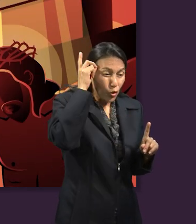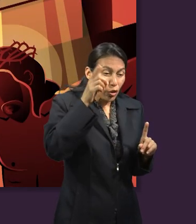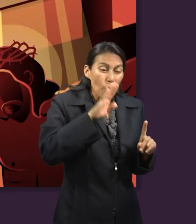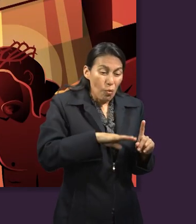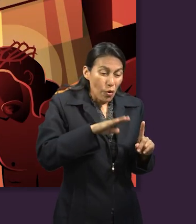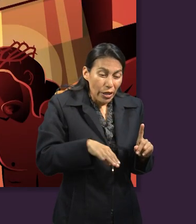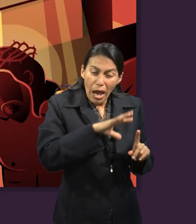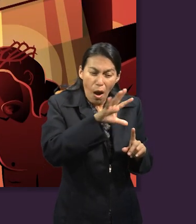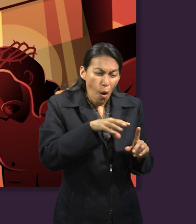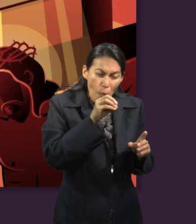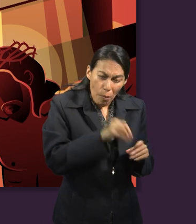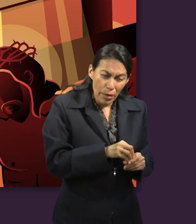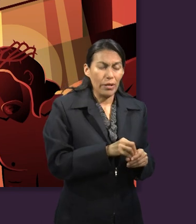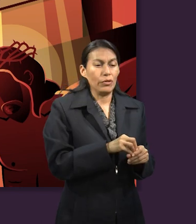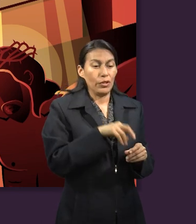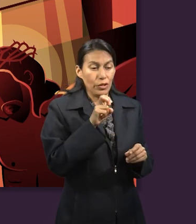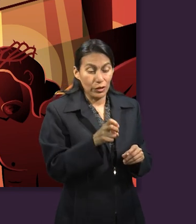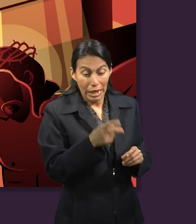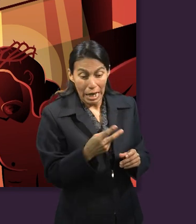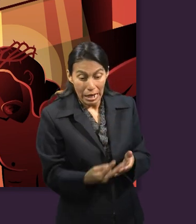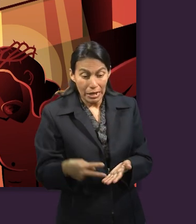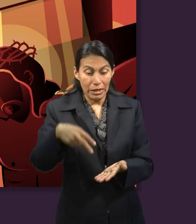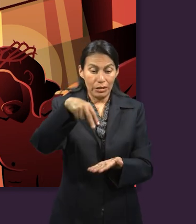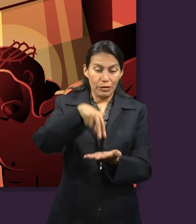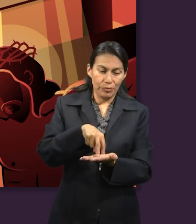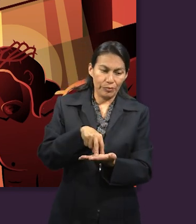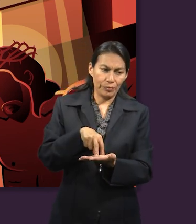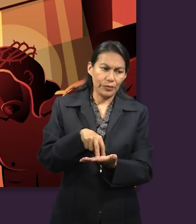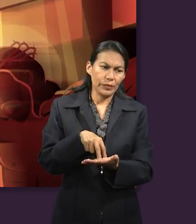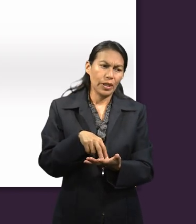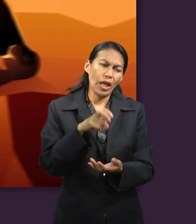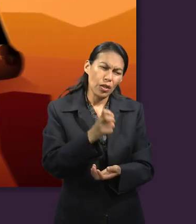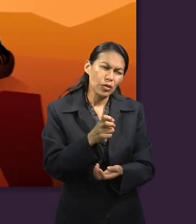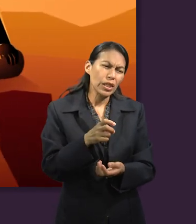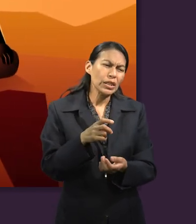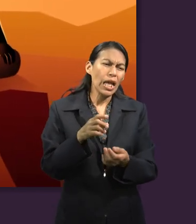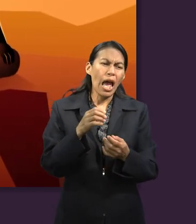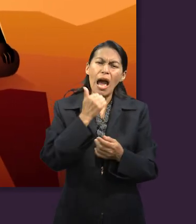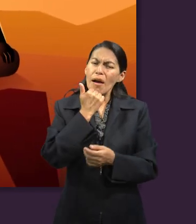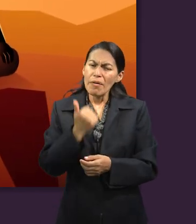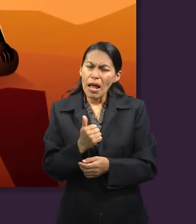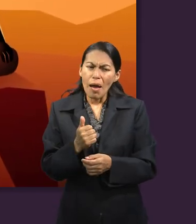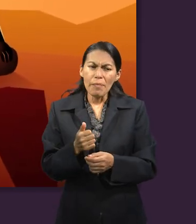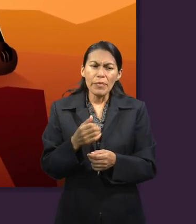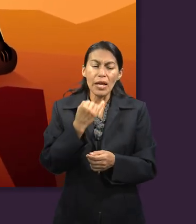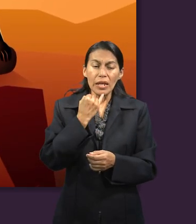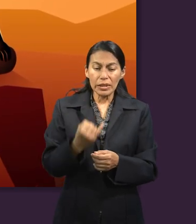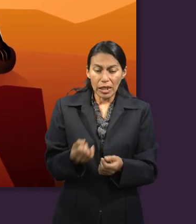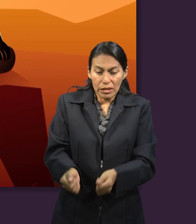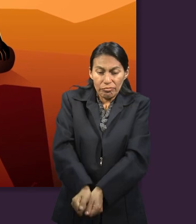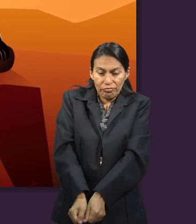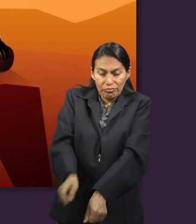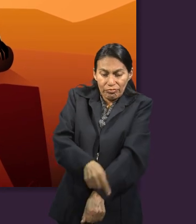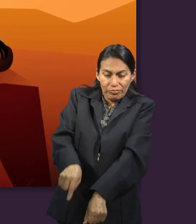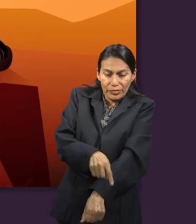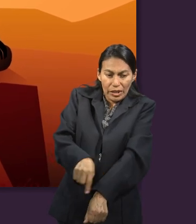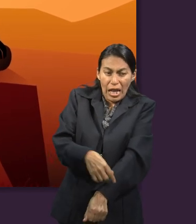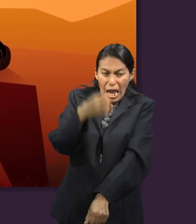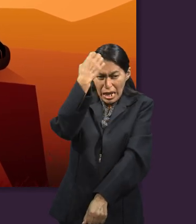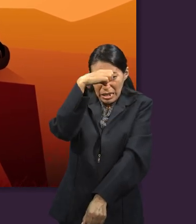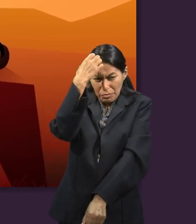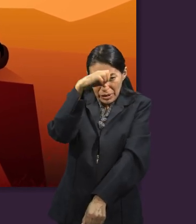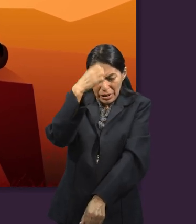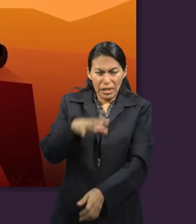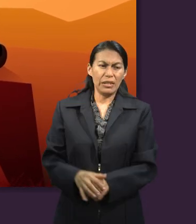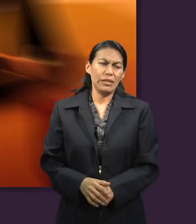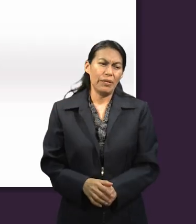humanidad por consiguiente la historia de la ofrenda de abraham y su acto de atar a isaac va más allá de la experiencia de